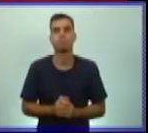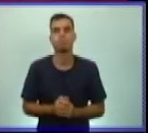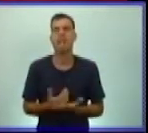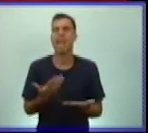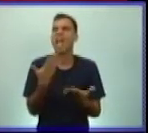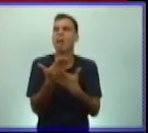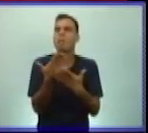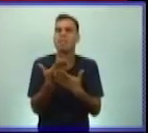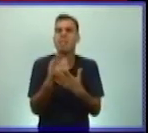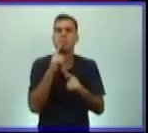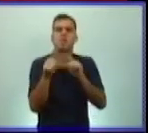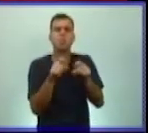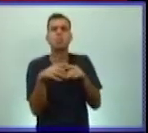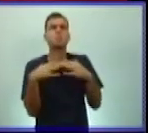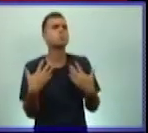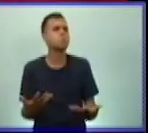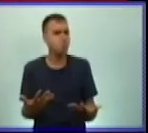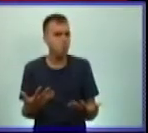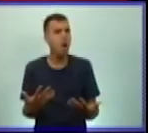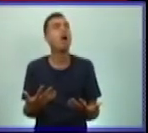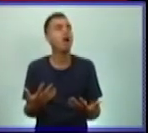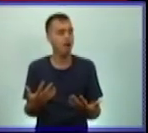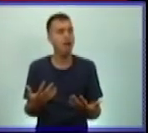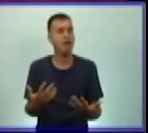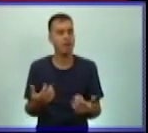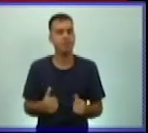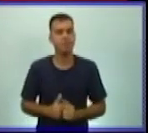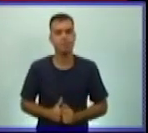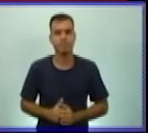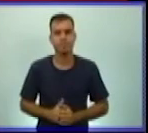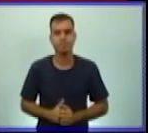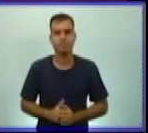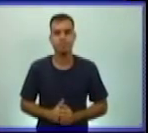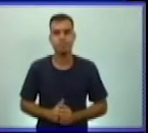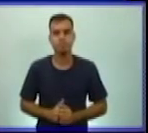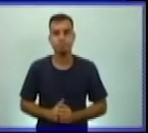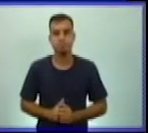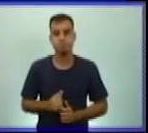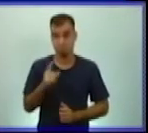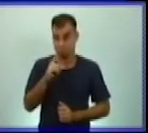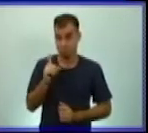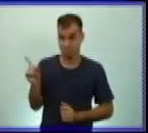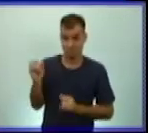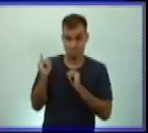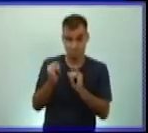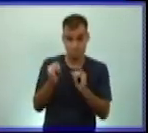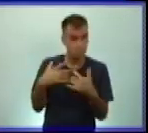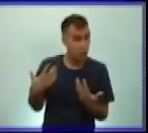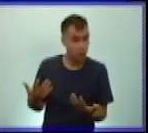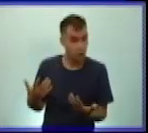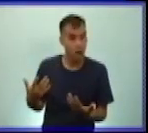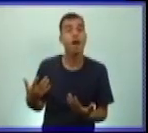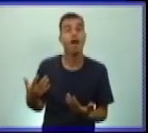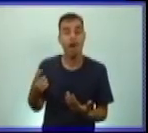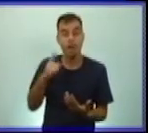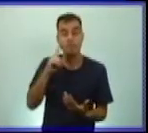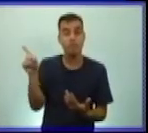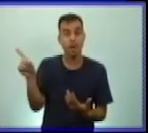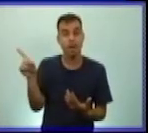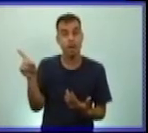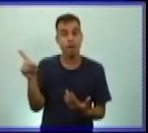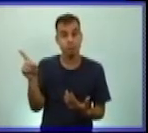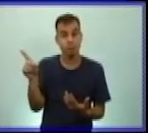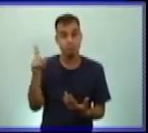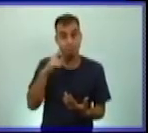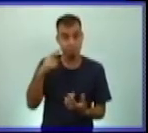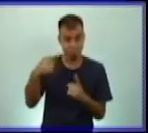piden? La incógnita de este ejercicio. Entonces, tenemos como datos, nos dan la masa de dioxígeno,